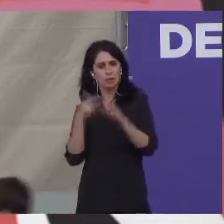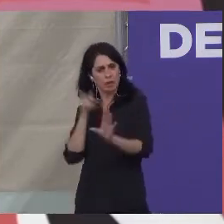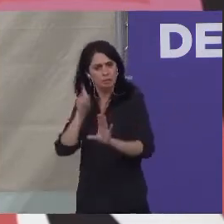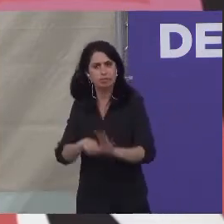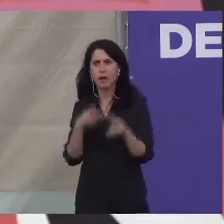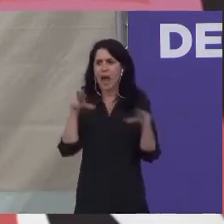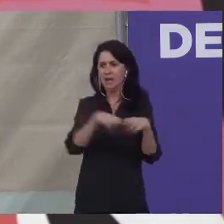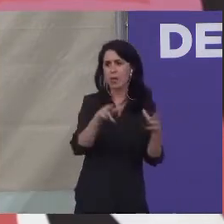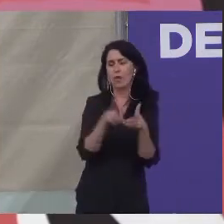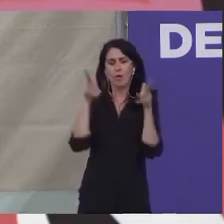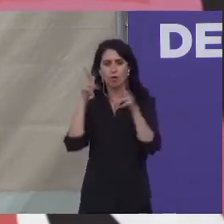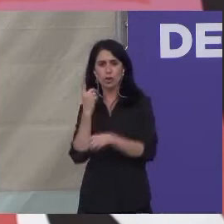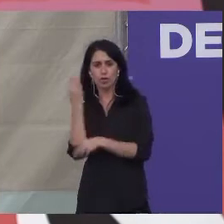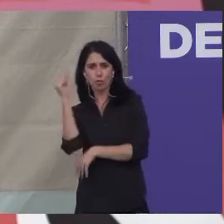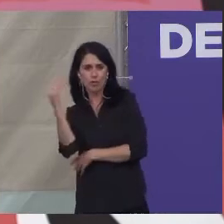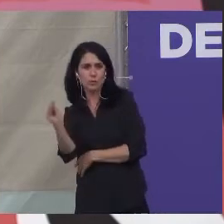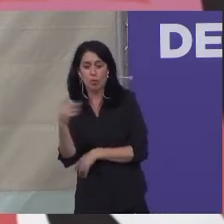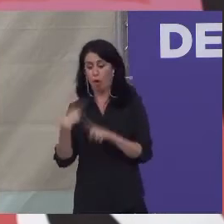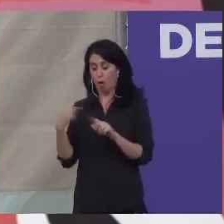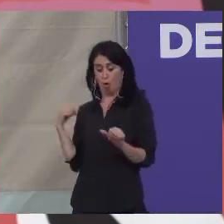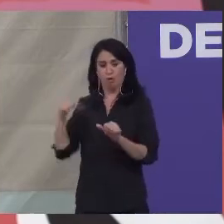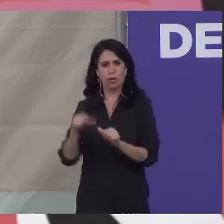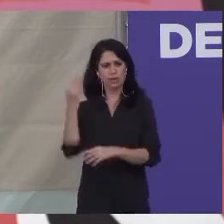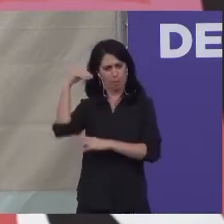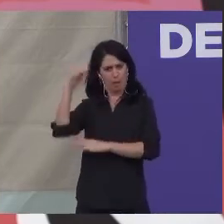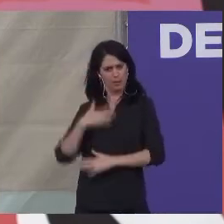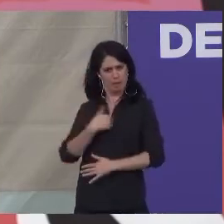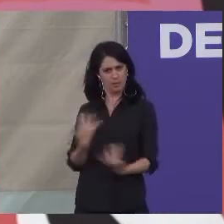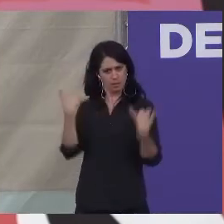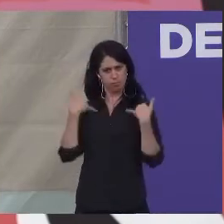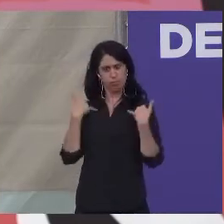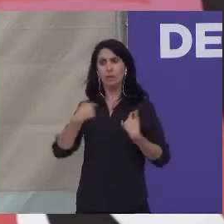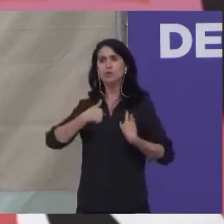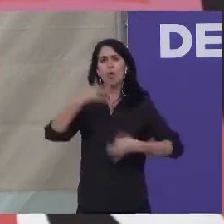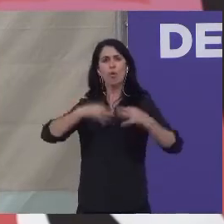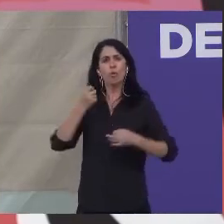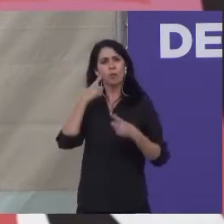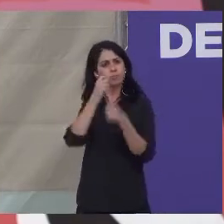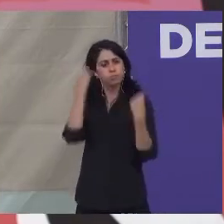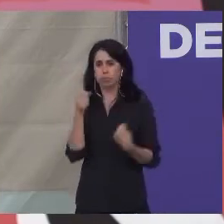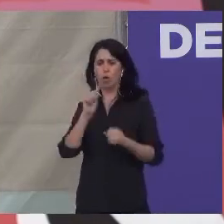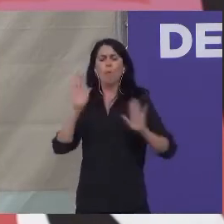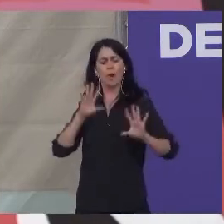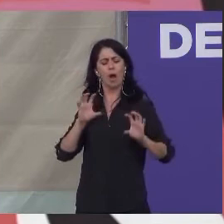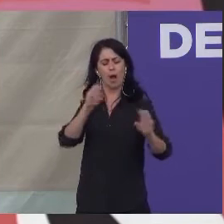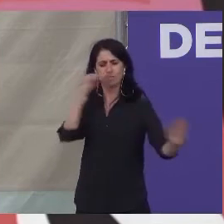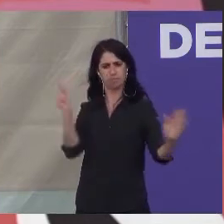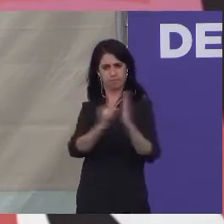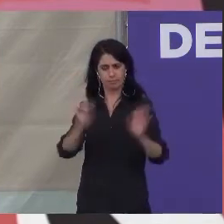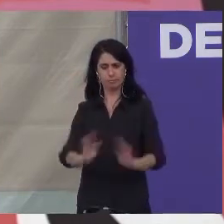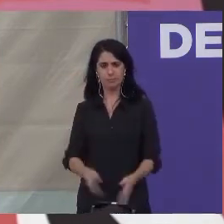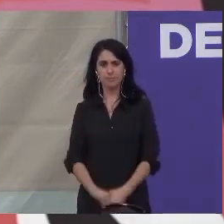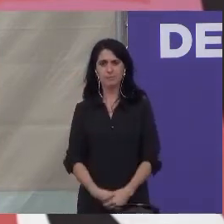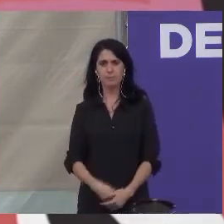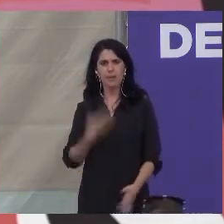asociaciones, consejos de la juventud, cosas que he presidido. No soy jurista, pero aprendo rápido. ¿Acaso el no